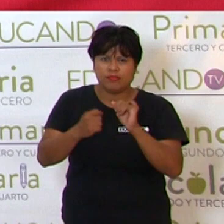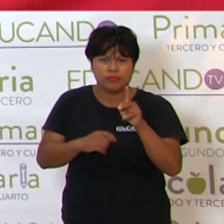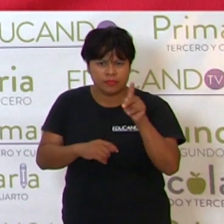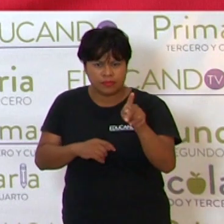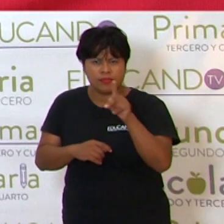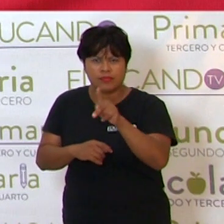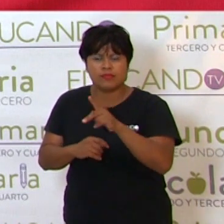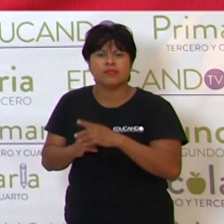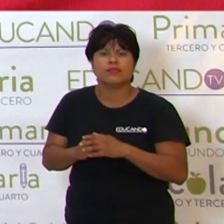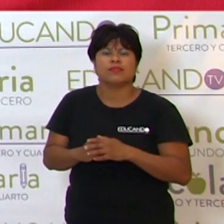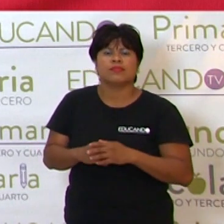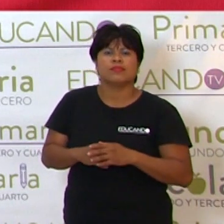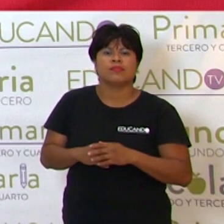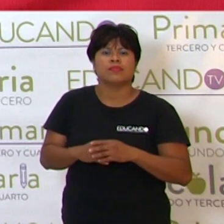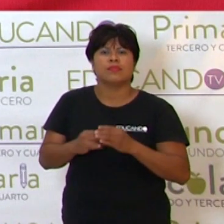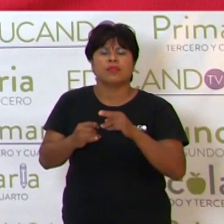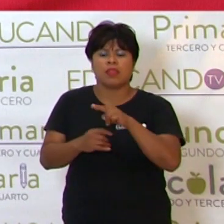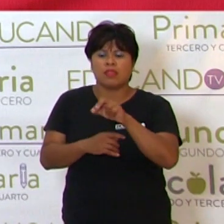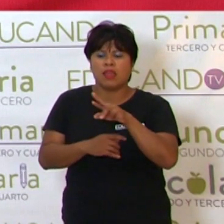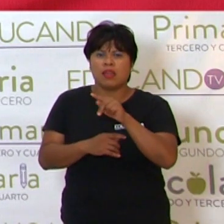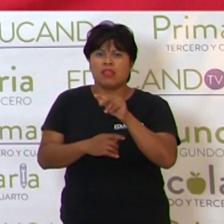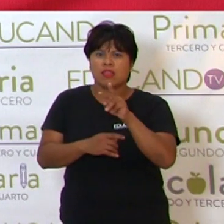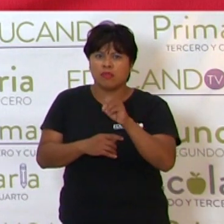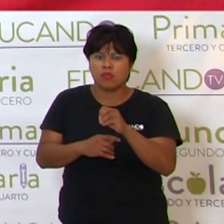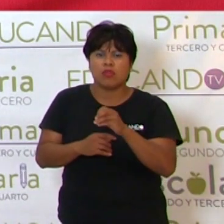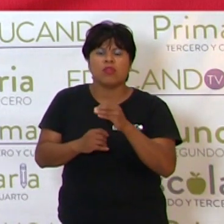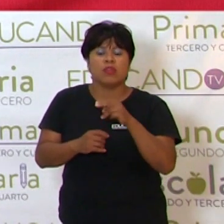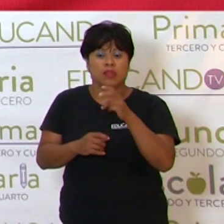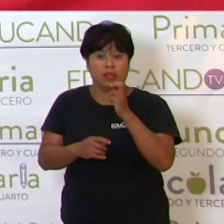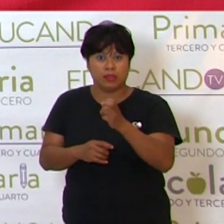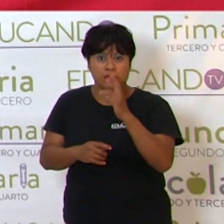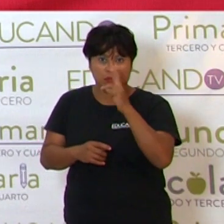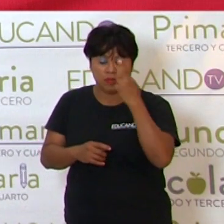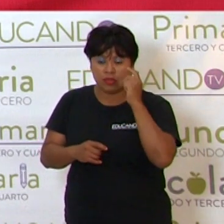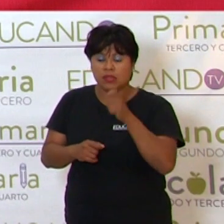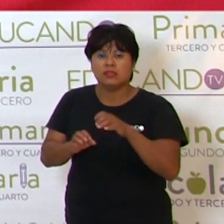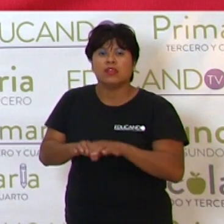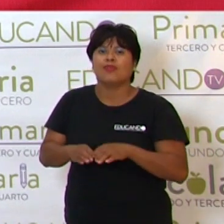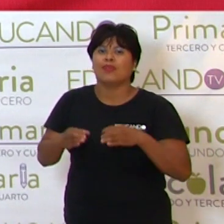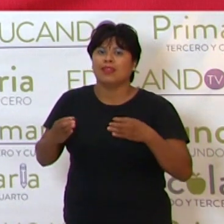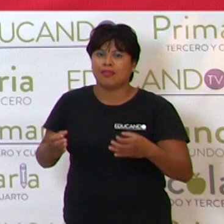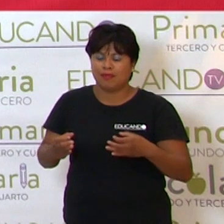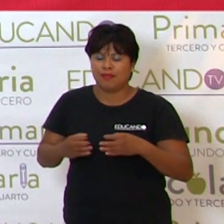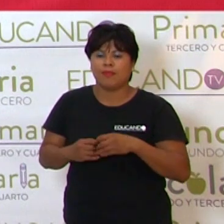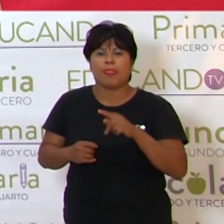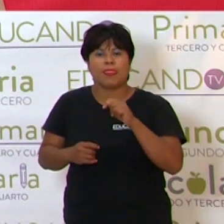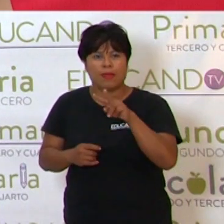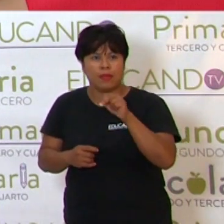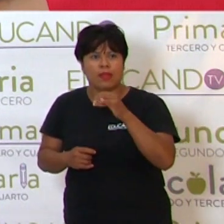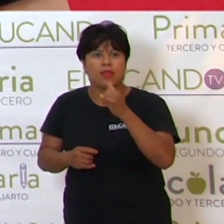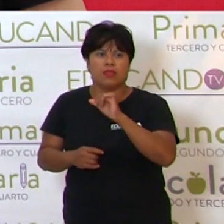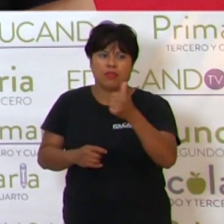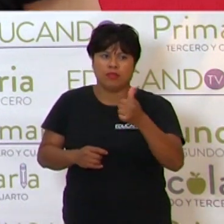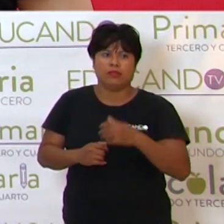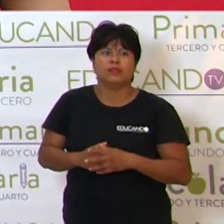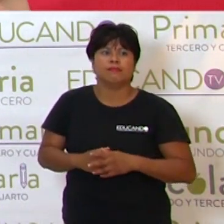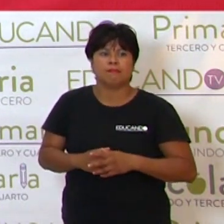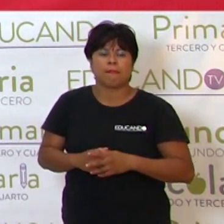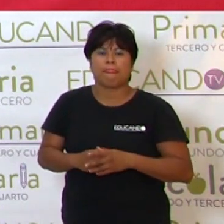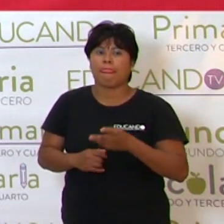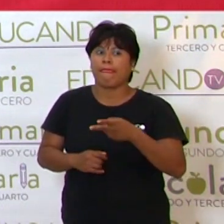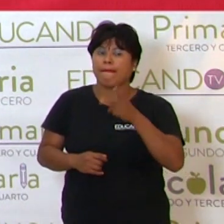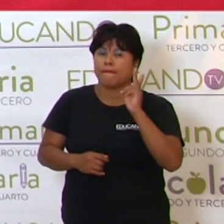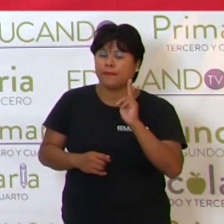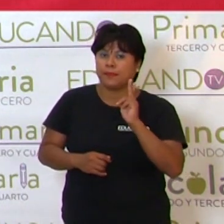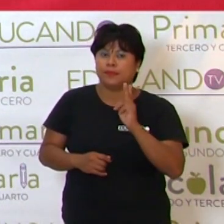elementos al lenguaje narrativo. Acuérdense que el lenguaje narrativo es el cuento, la novela y otros.